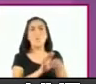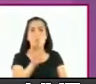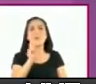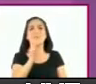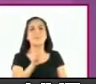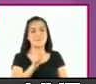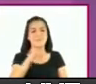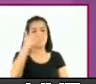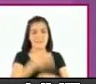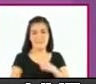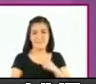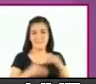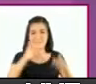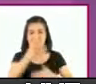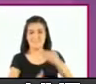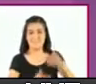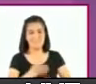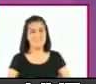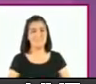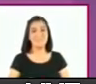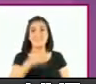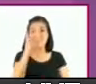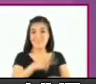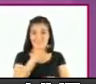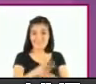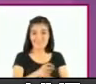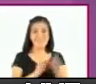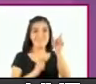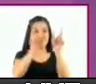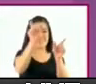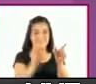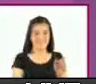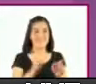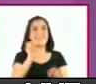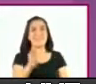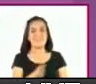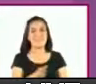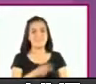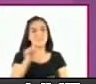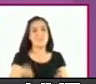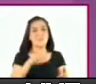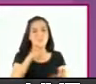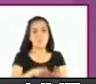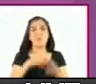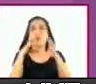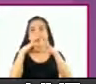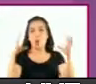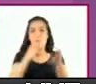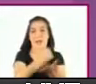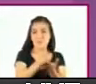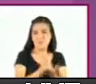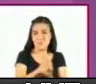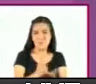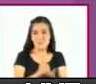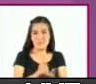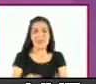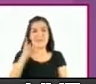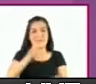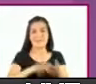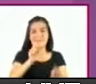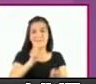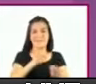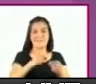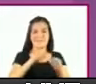los términos de la sucesión. En la segunda columna registramos el lugar de los globos azules en el